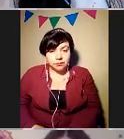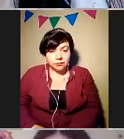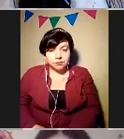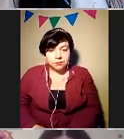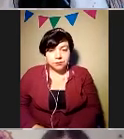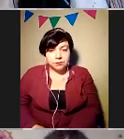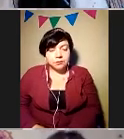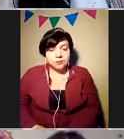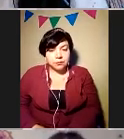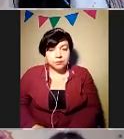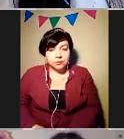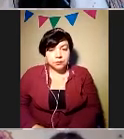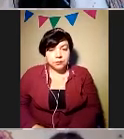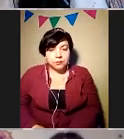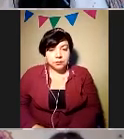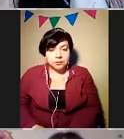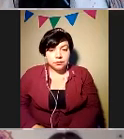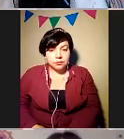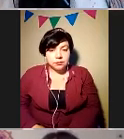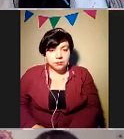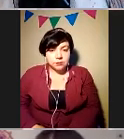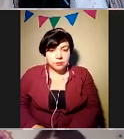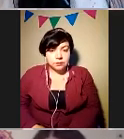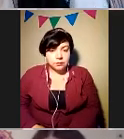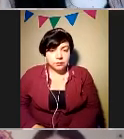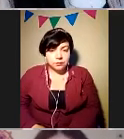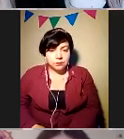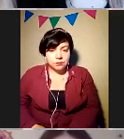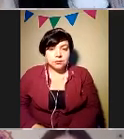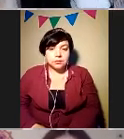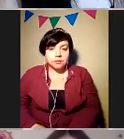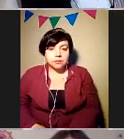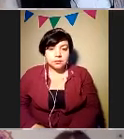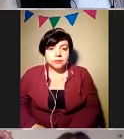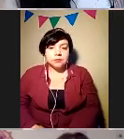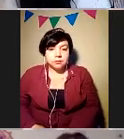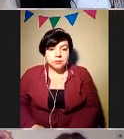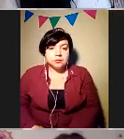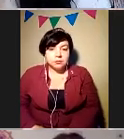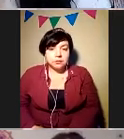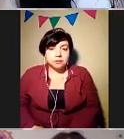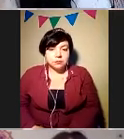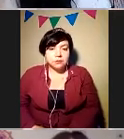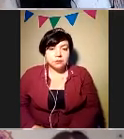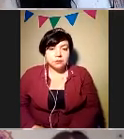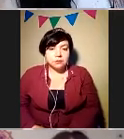todos apunten al mismo plan, hacia el mismo lado. Es igual el vestirse diferente, igual es una manera de